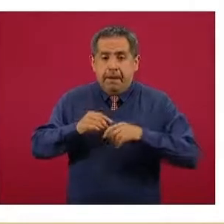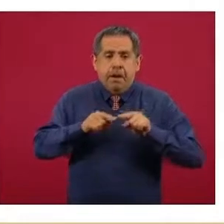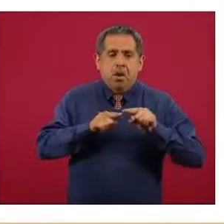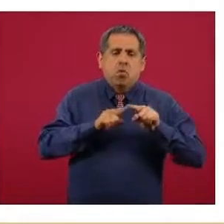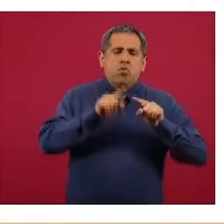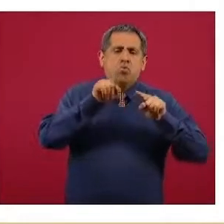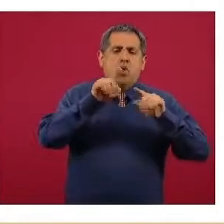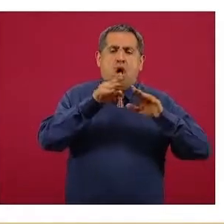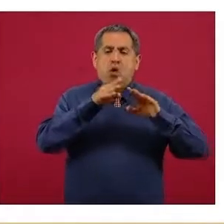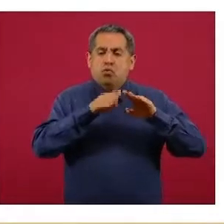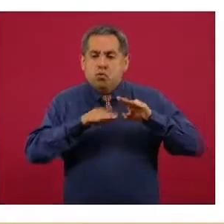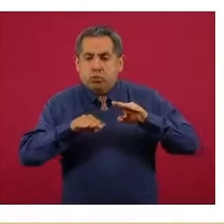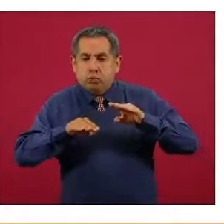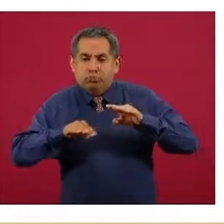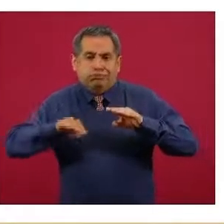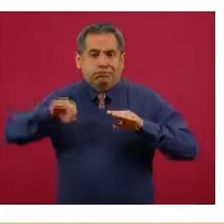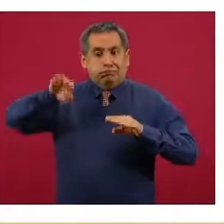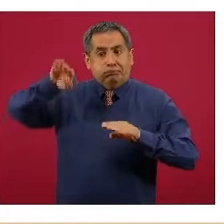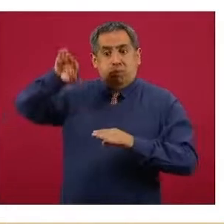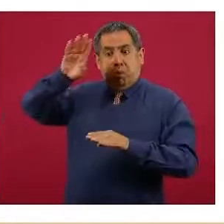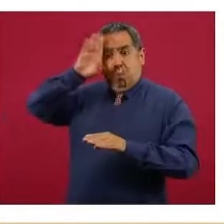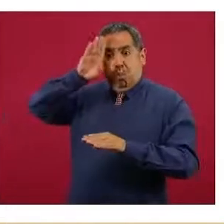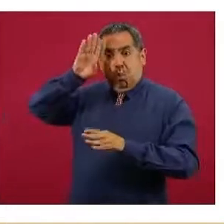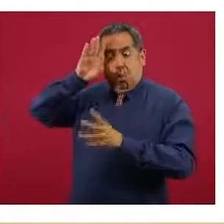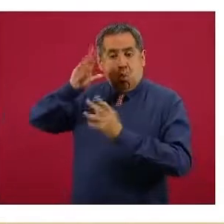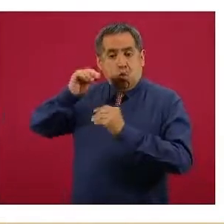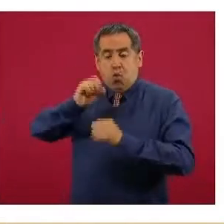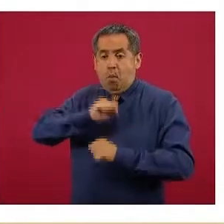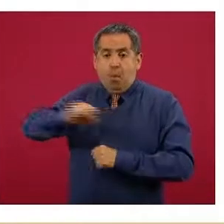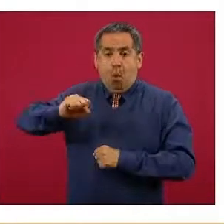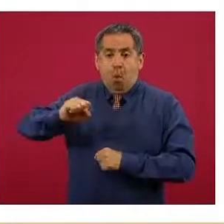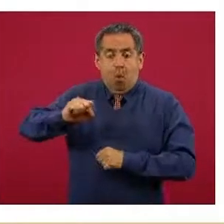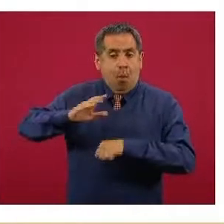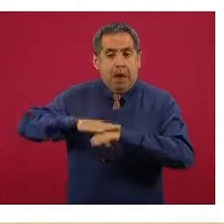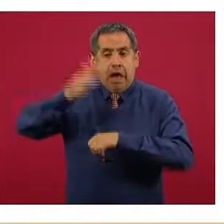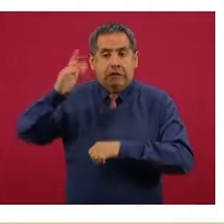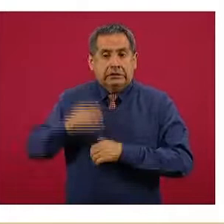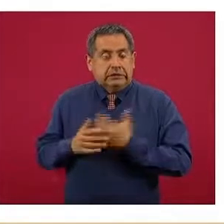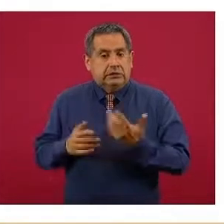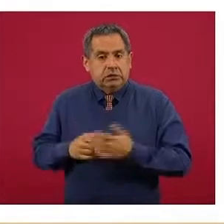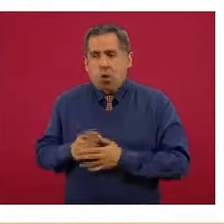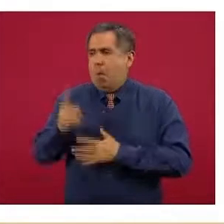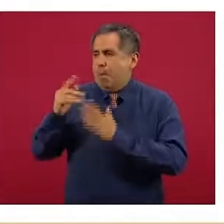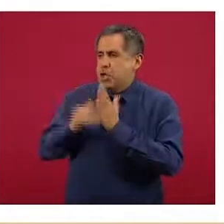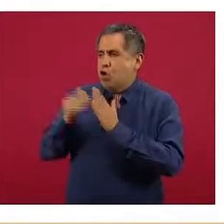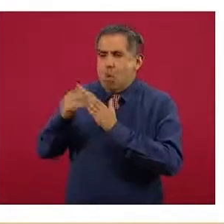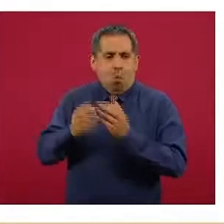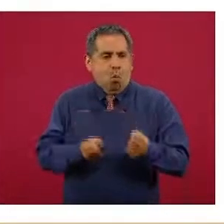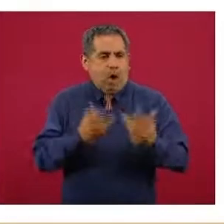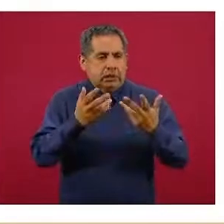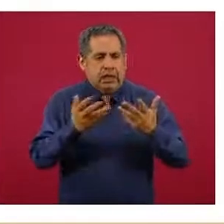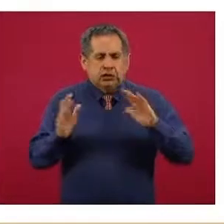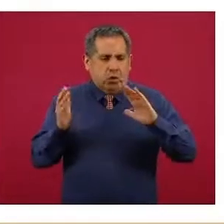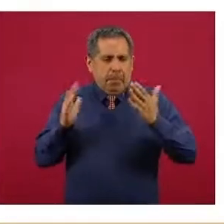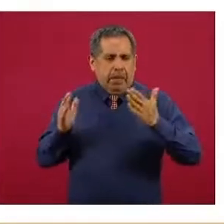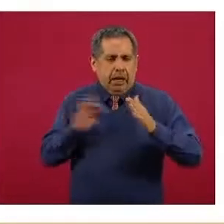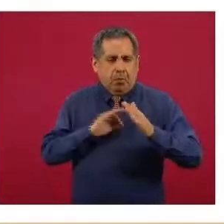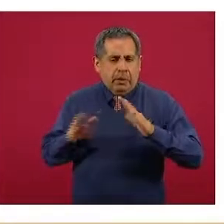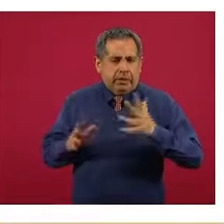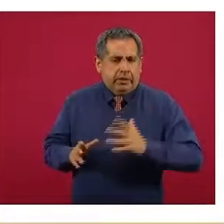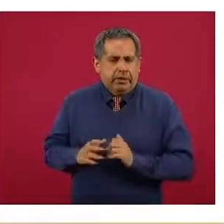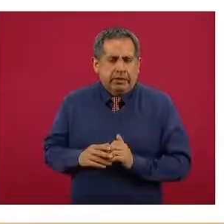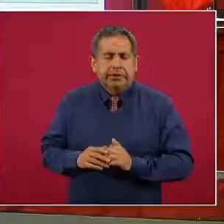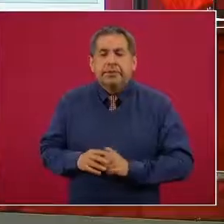baja, y segundo pico. ¡Pum! Y está por millón de habitantes, de modo que son comparables, no son